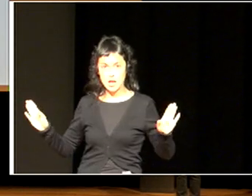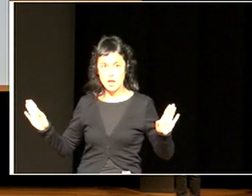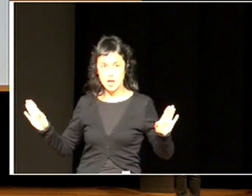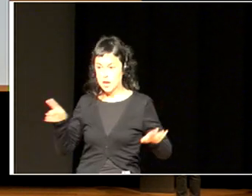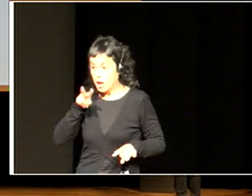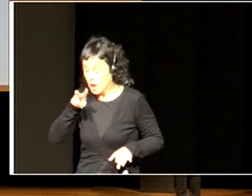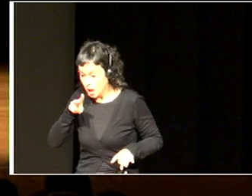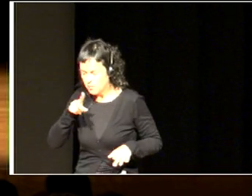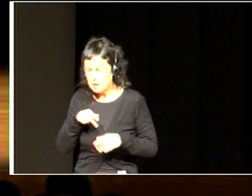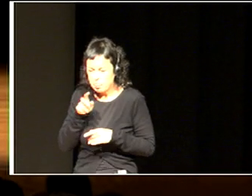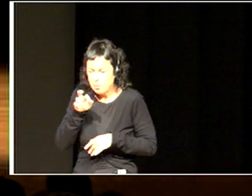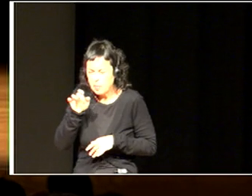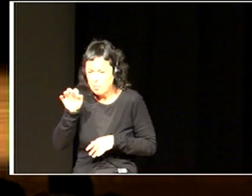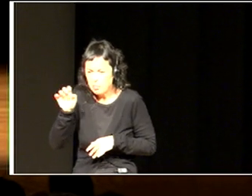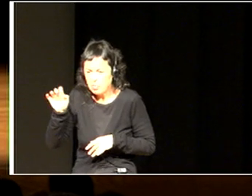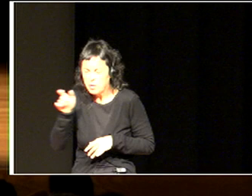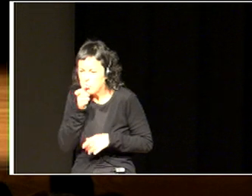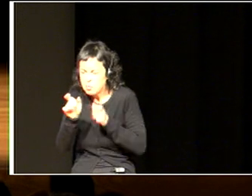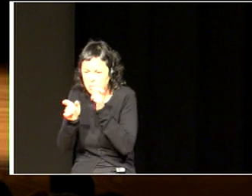y este de bolivia